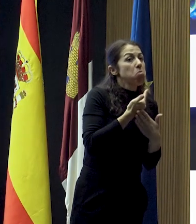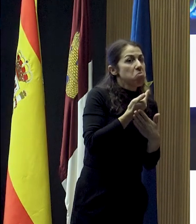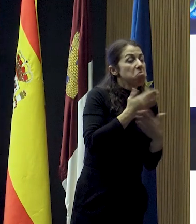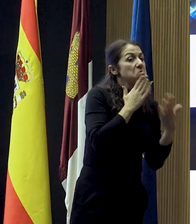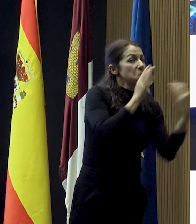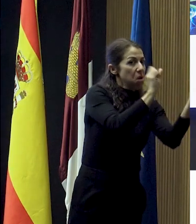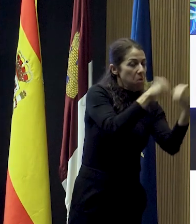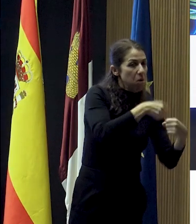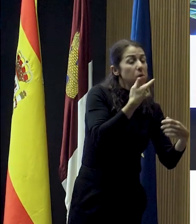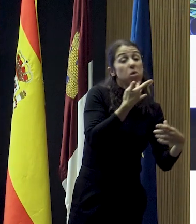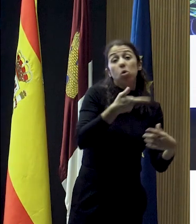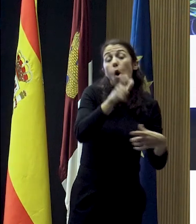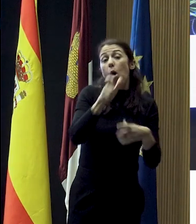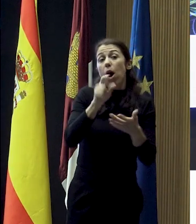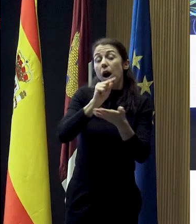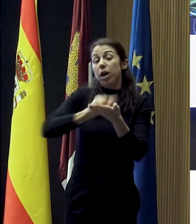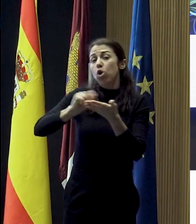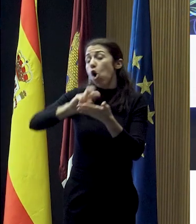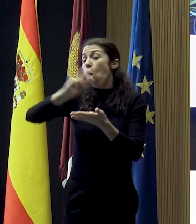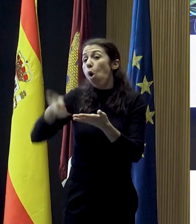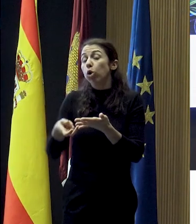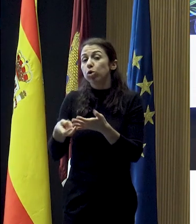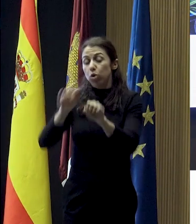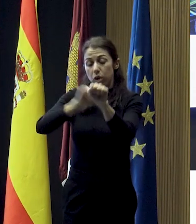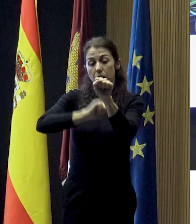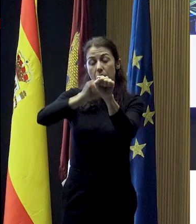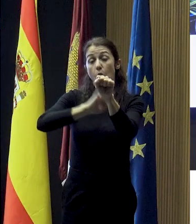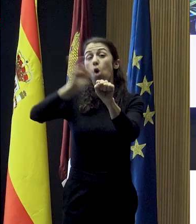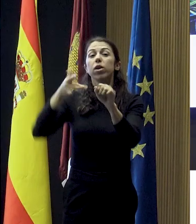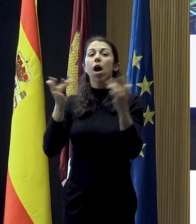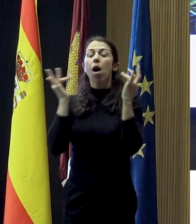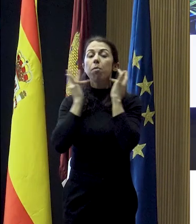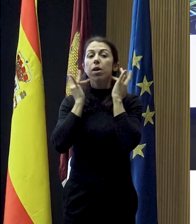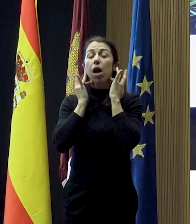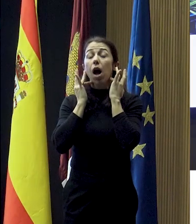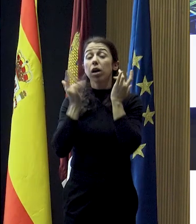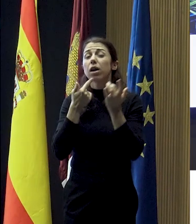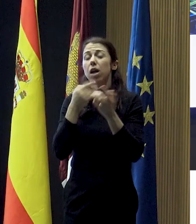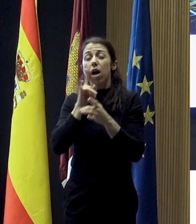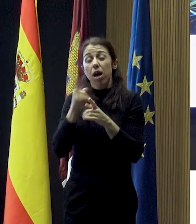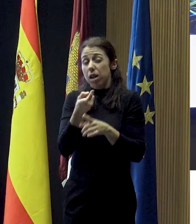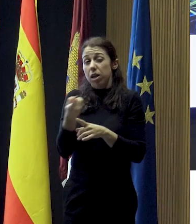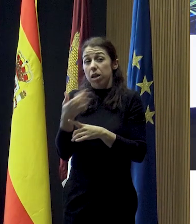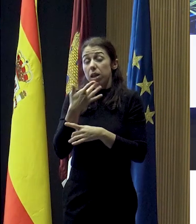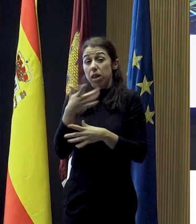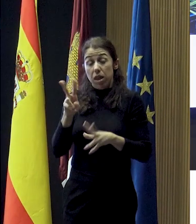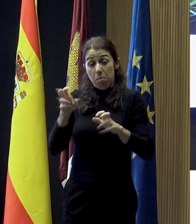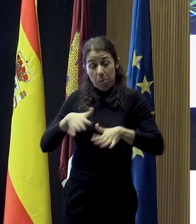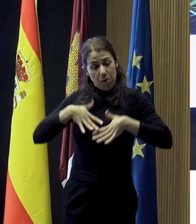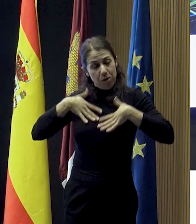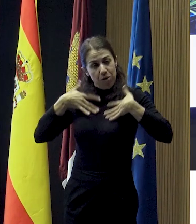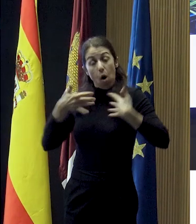otros autores que dicen que está en el tronco cerebral, otros en la amígdala, aquella parte que decíamos que es necesaria por las